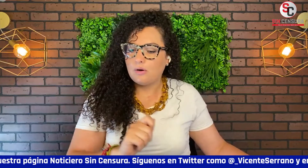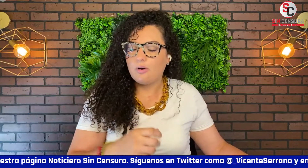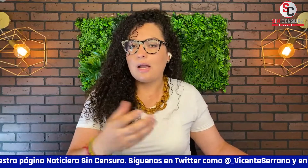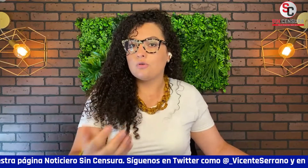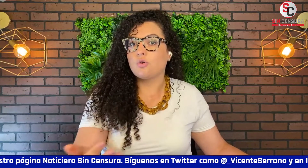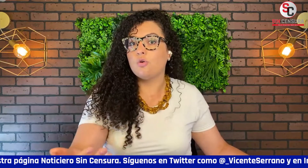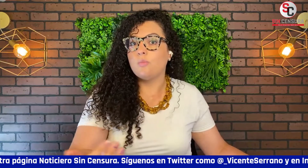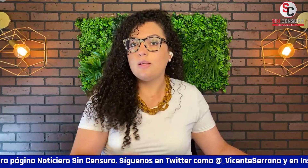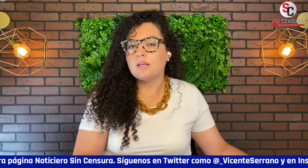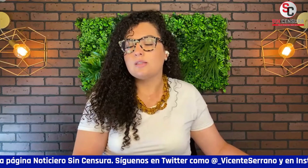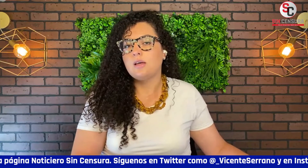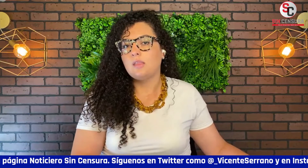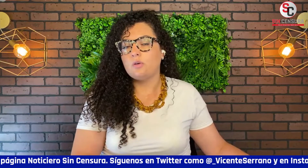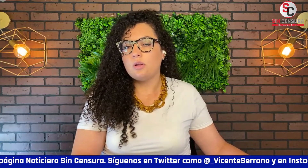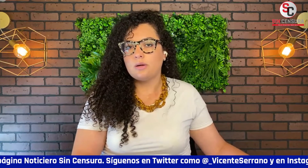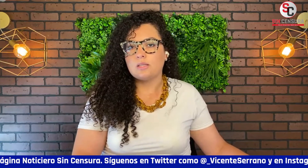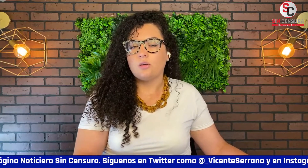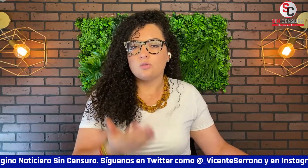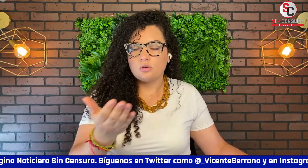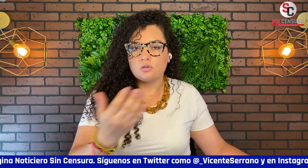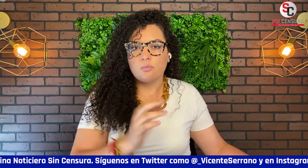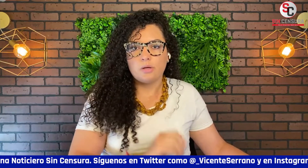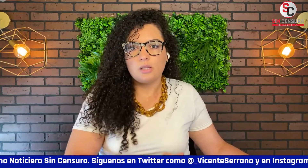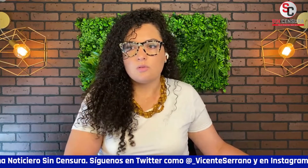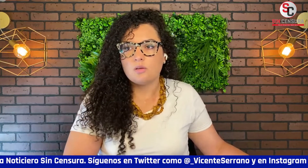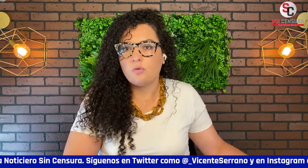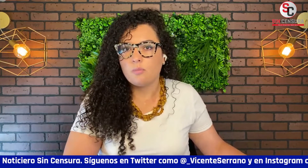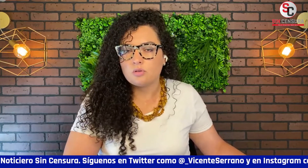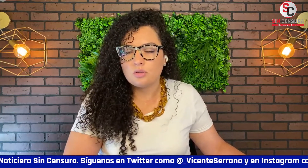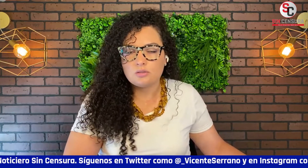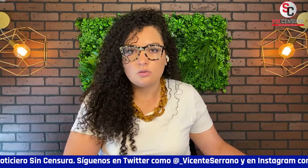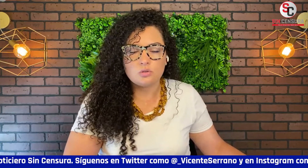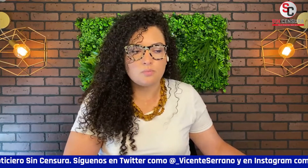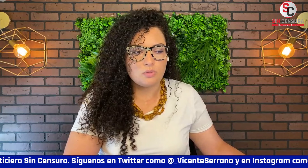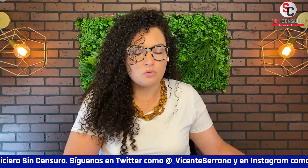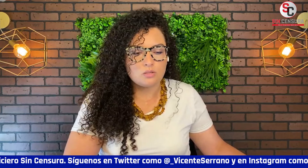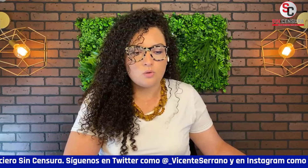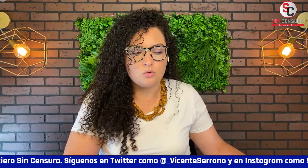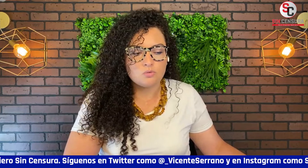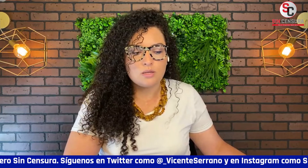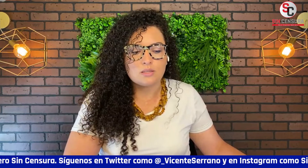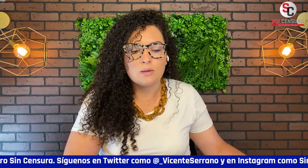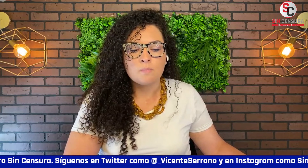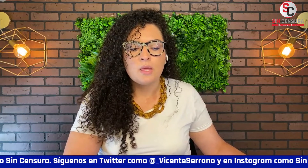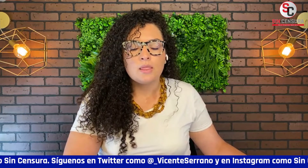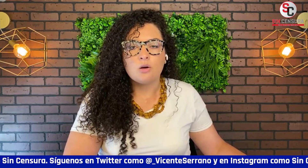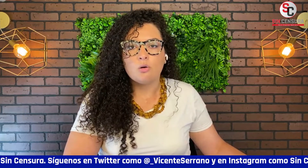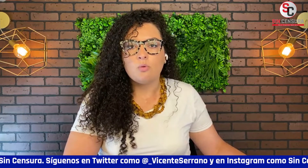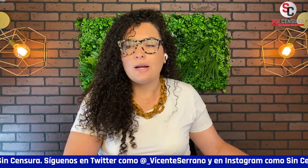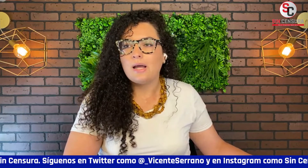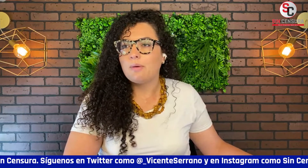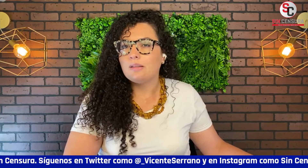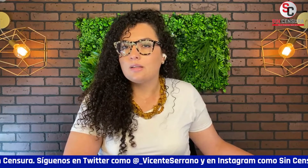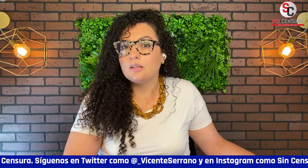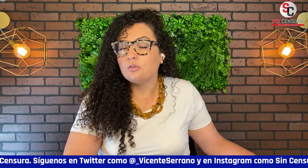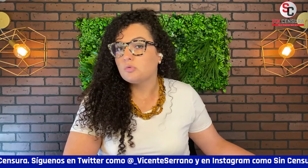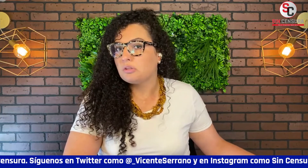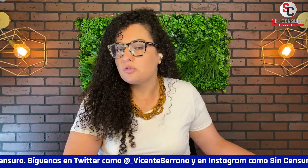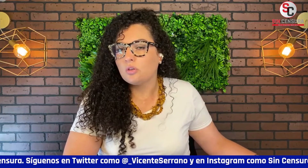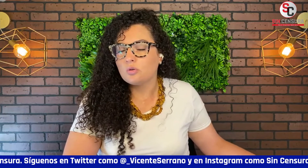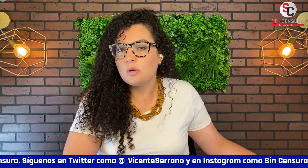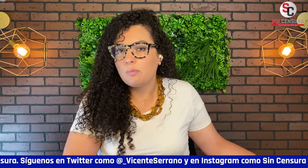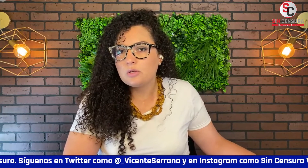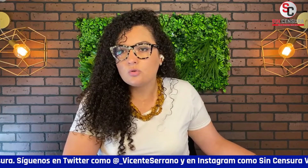de varo a los columnistas del Universal. Nosotros les compartimos esa información desde estos espacios hace algunos meses, de cómo ganaban